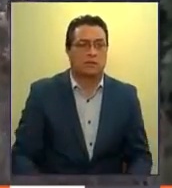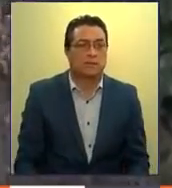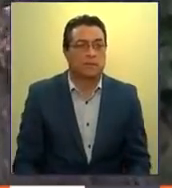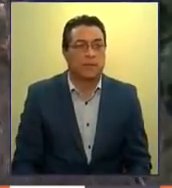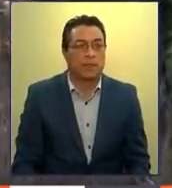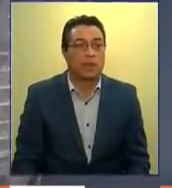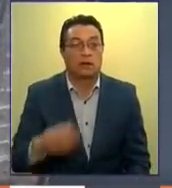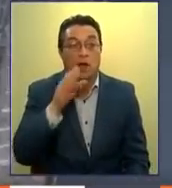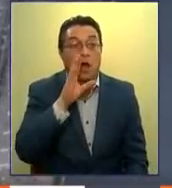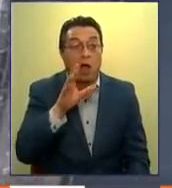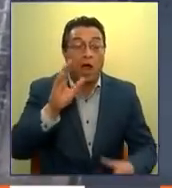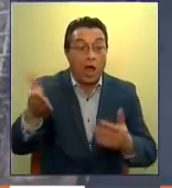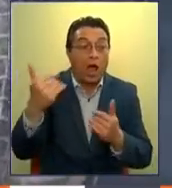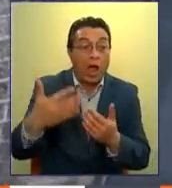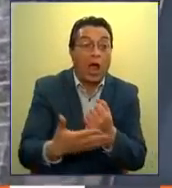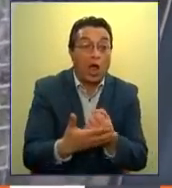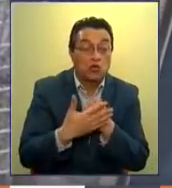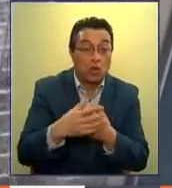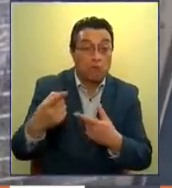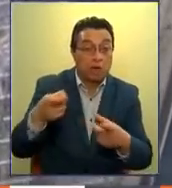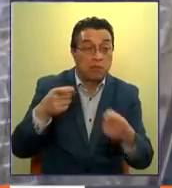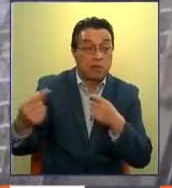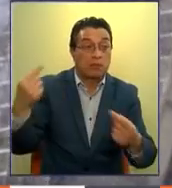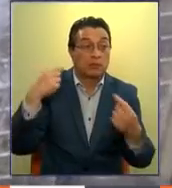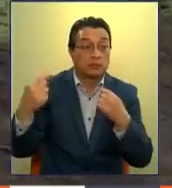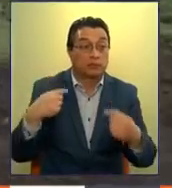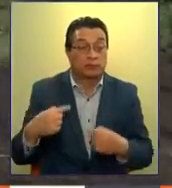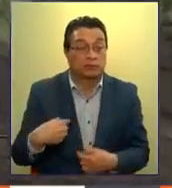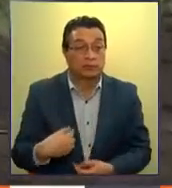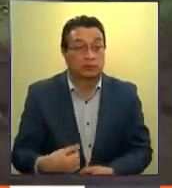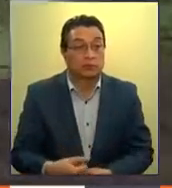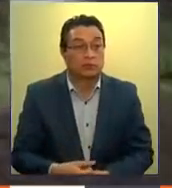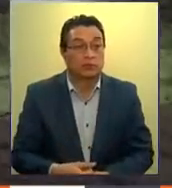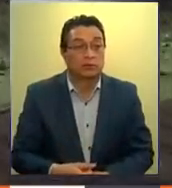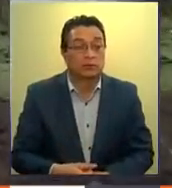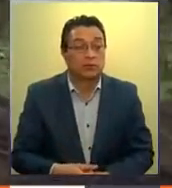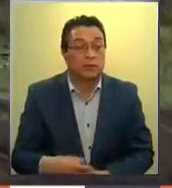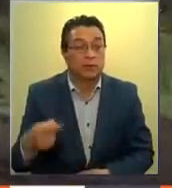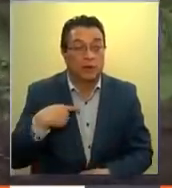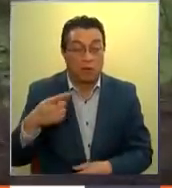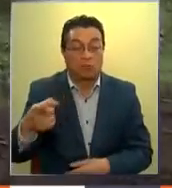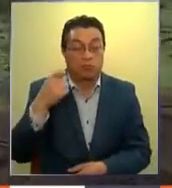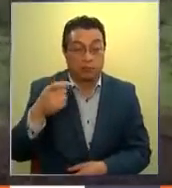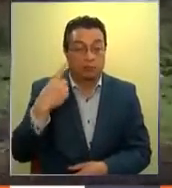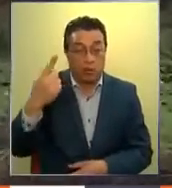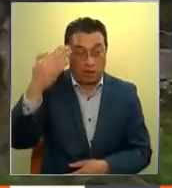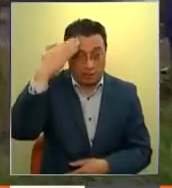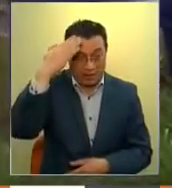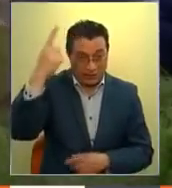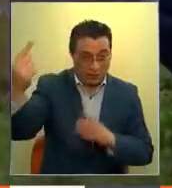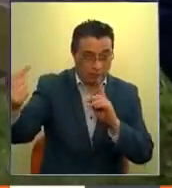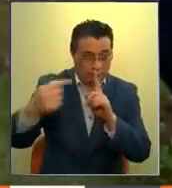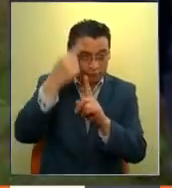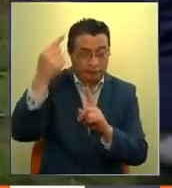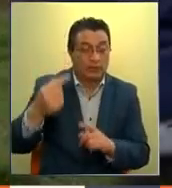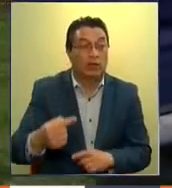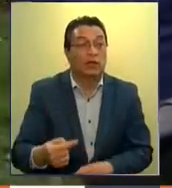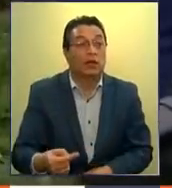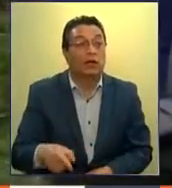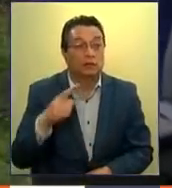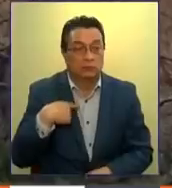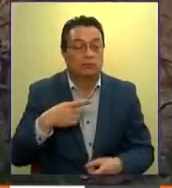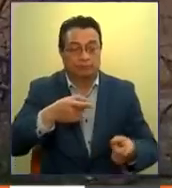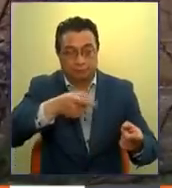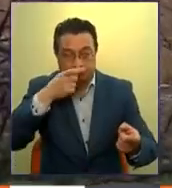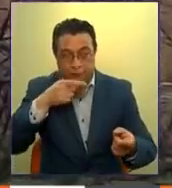Auxilio, nos están disparando. Me llegó un impacto en la cabeza. El ataque con armas de